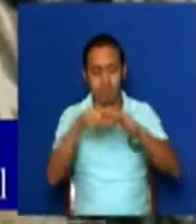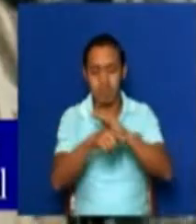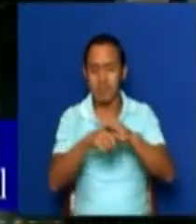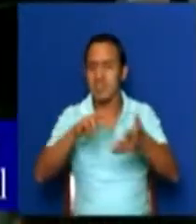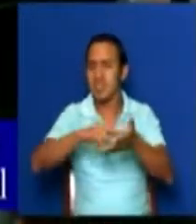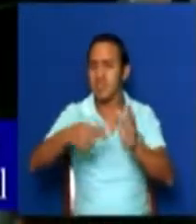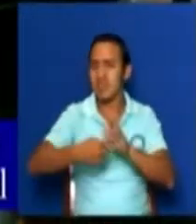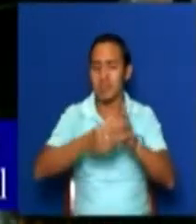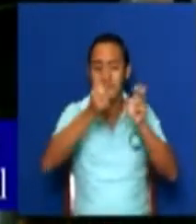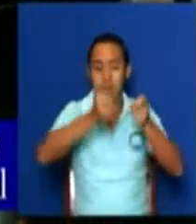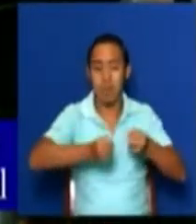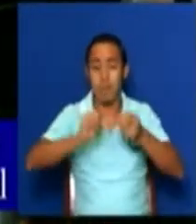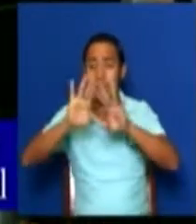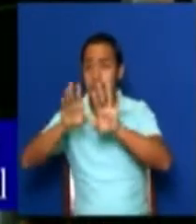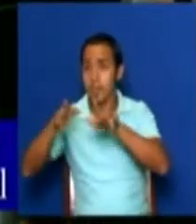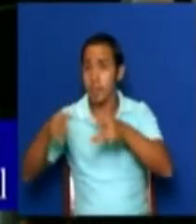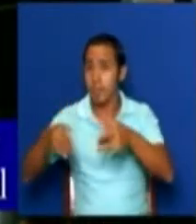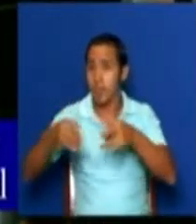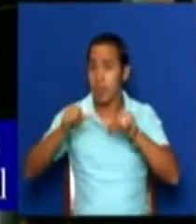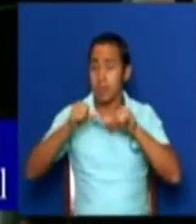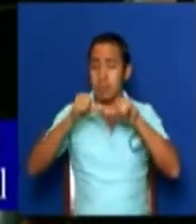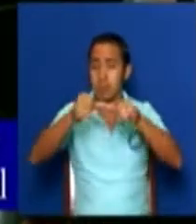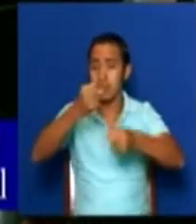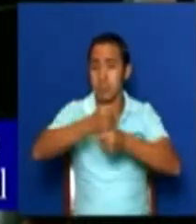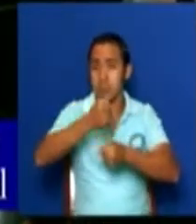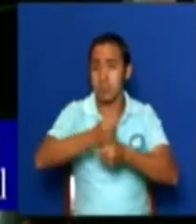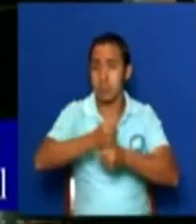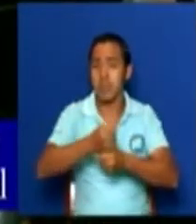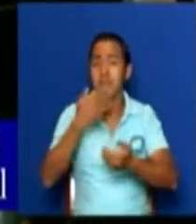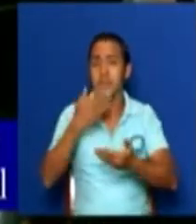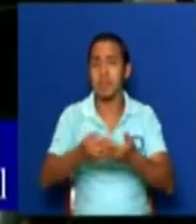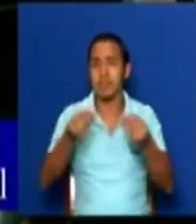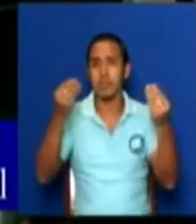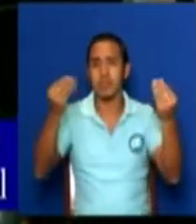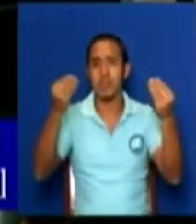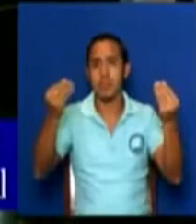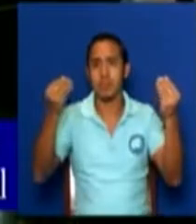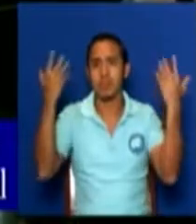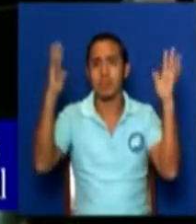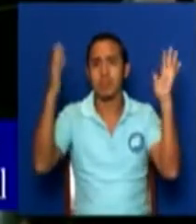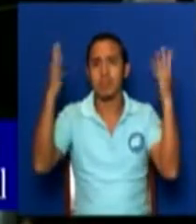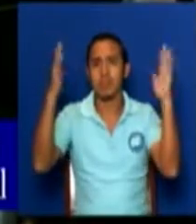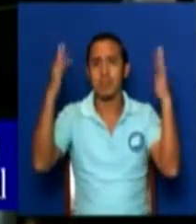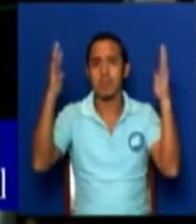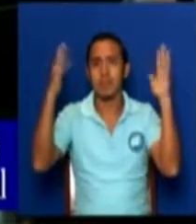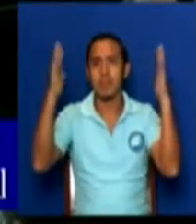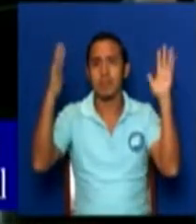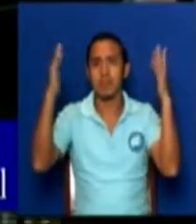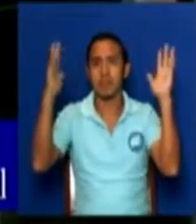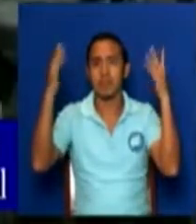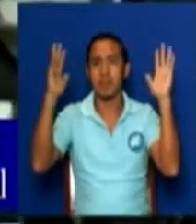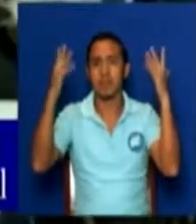entre hombres y mujeres continuar construyéndola. Muchas gracias.